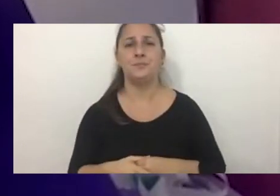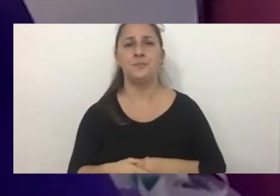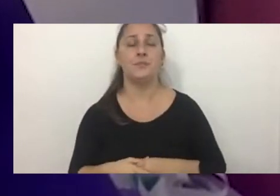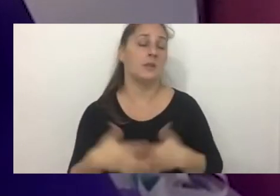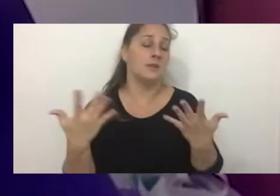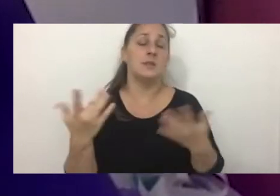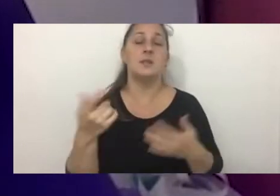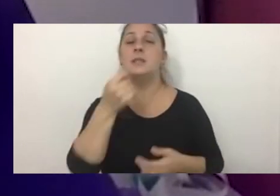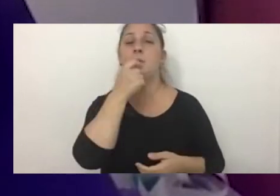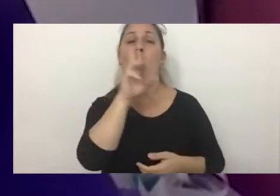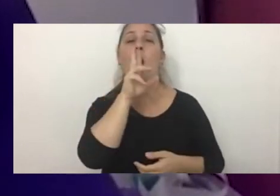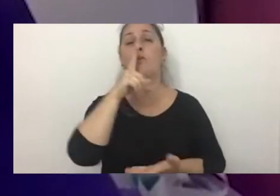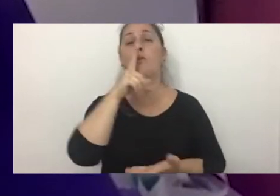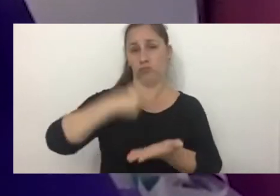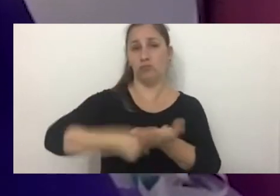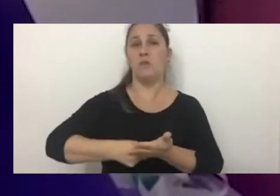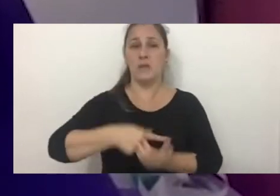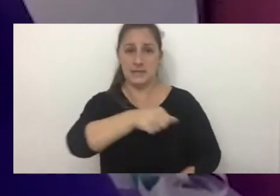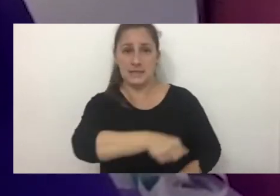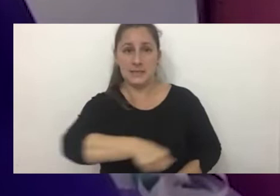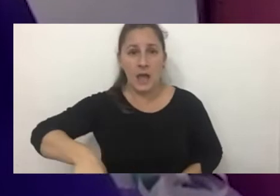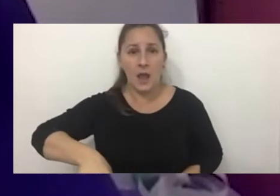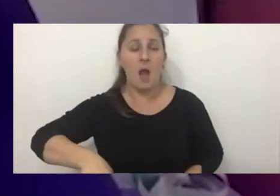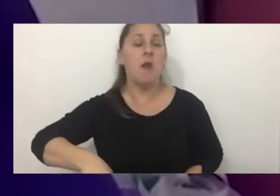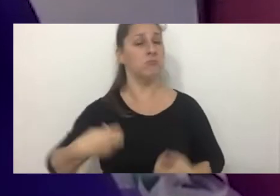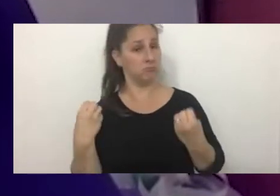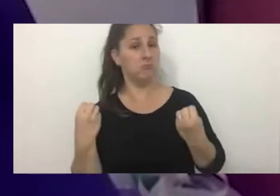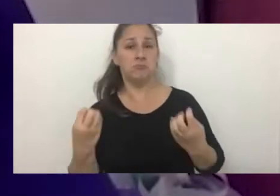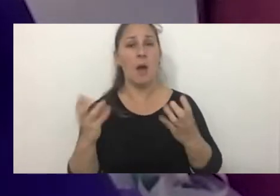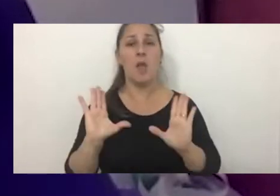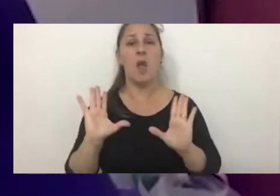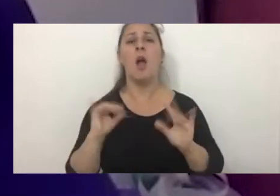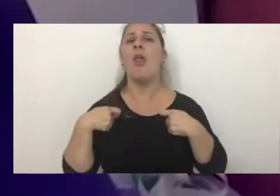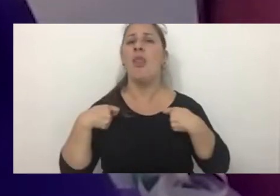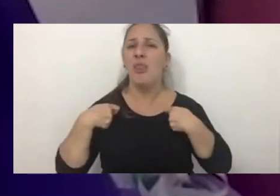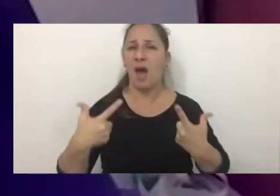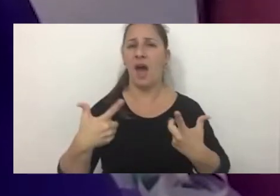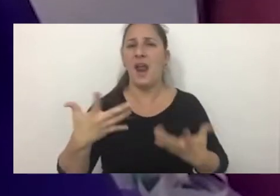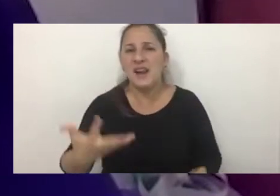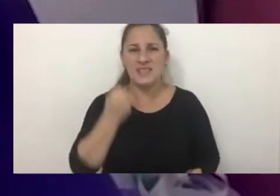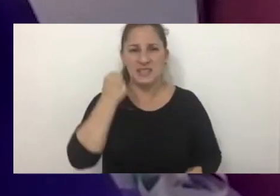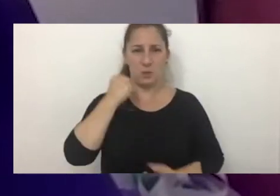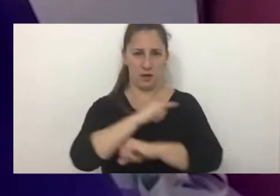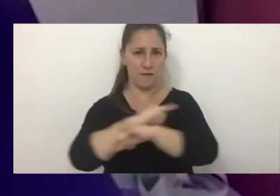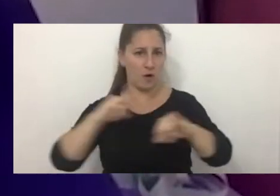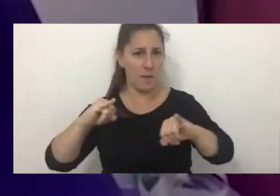2015. En esta ley, bueno, se estipula que toda mujer tiene,